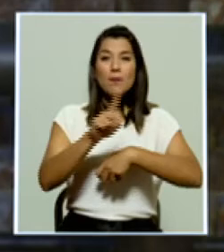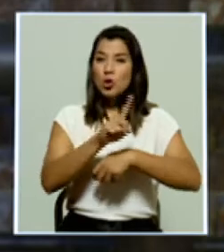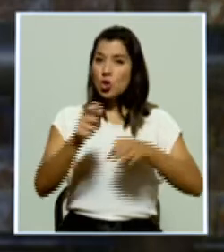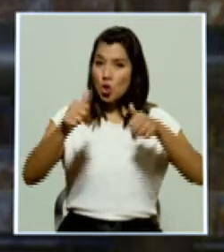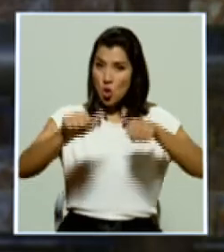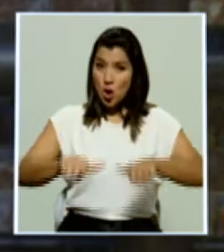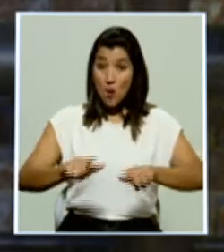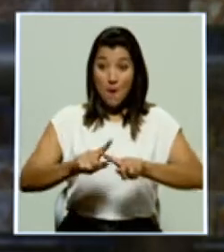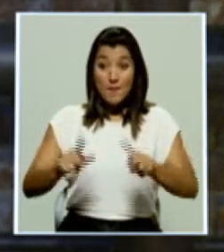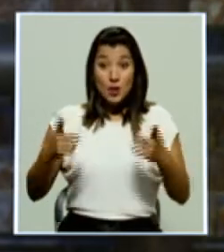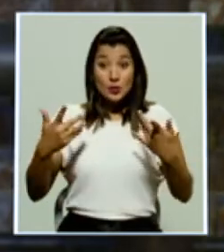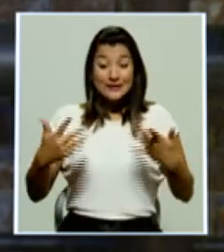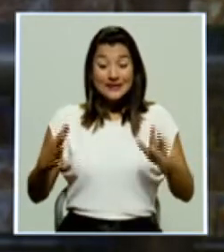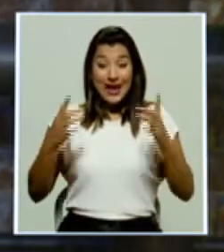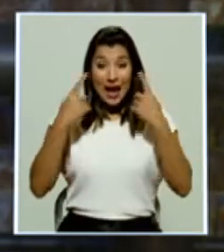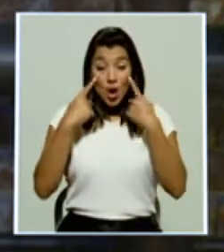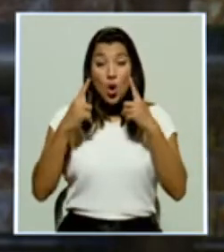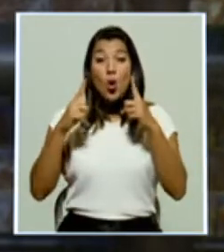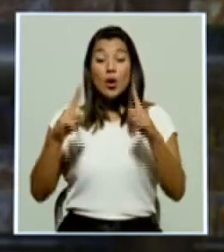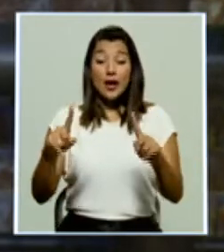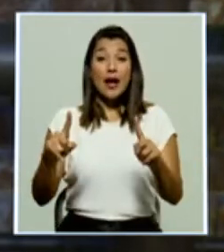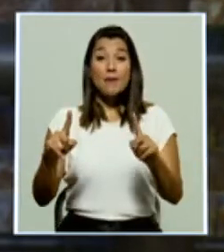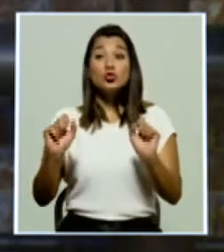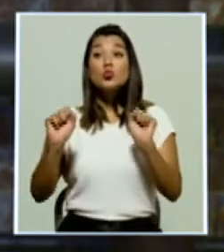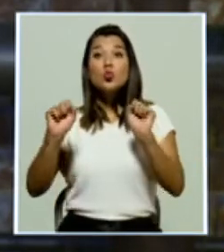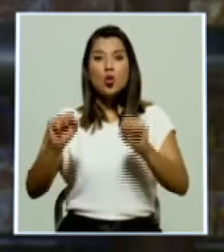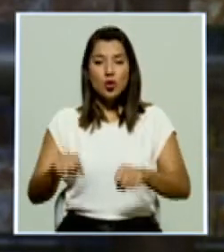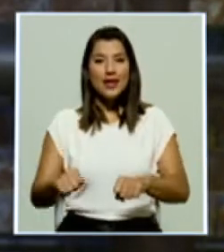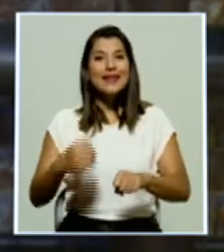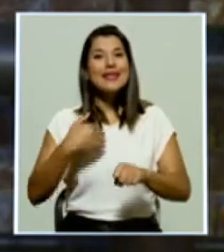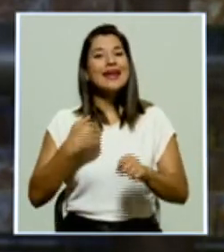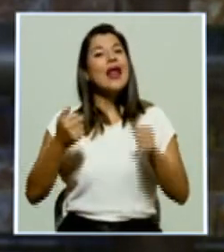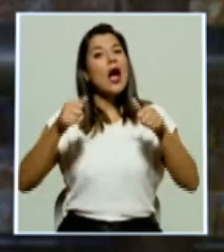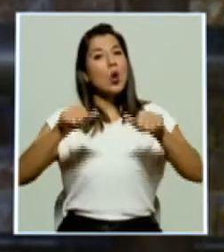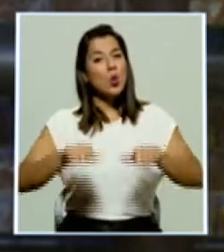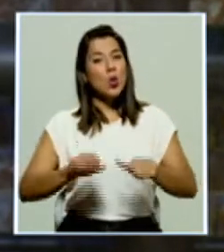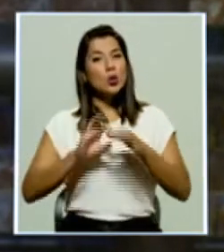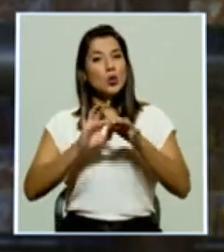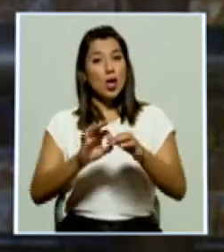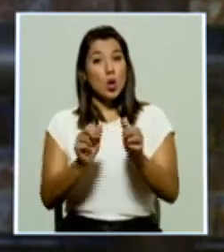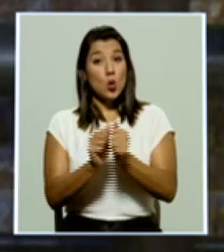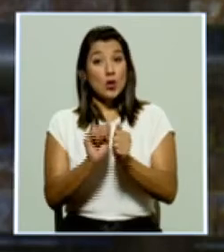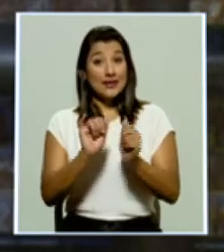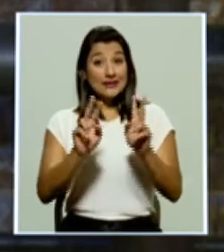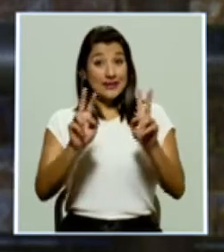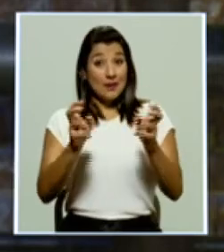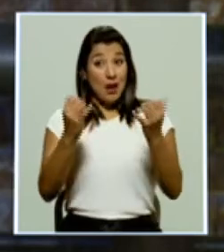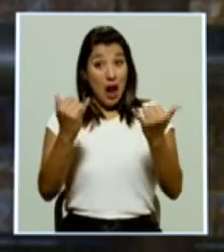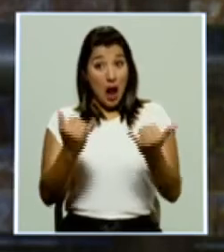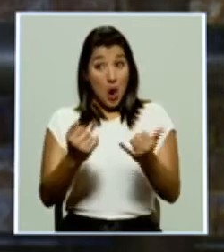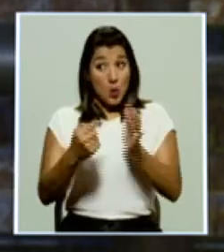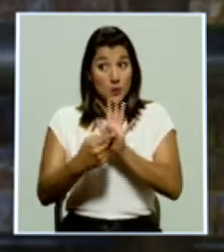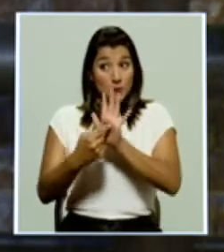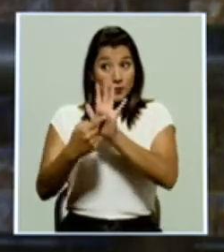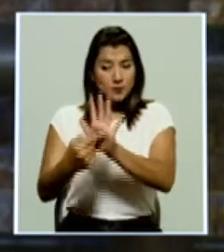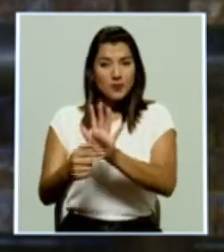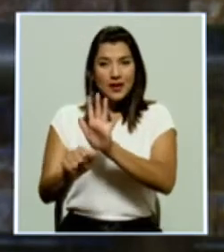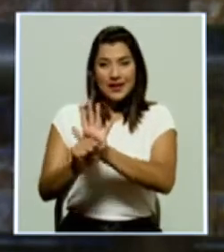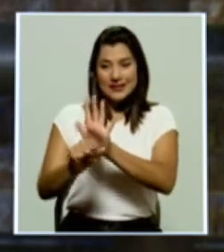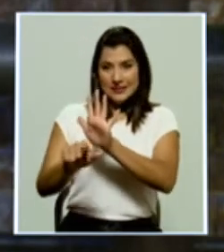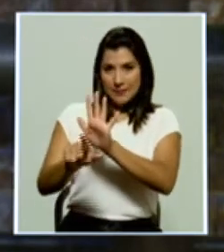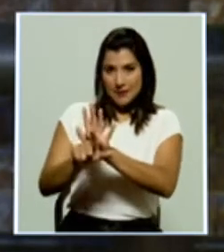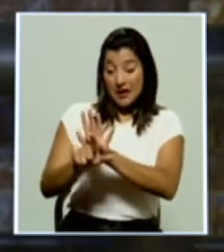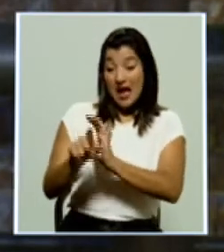esta ocasión se logre un consenso. Vamos a ir a la Asamblea Legislativa,